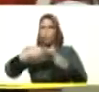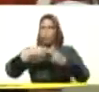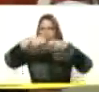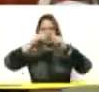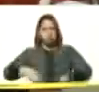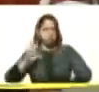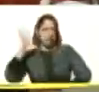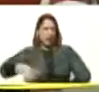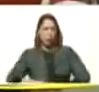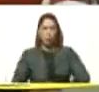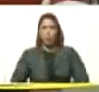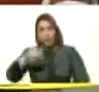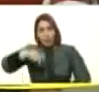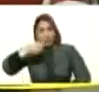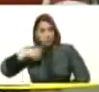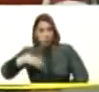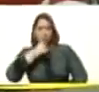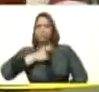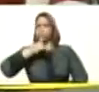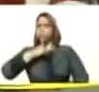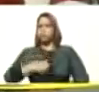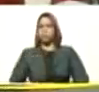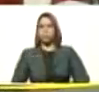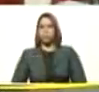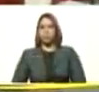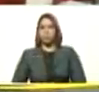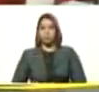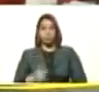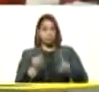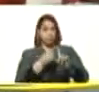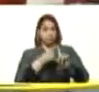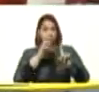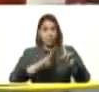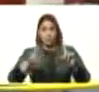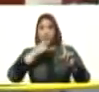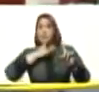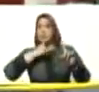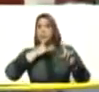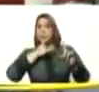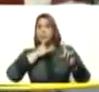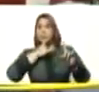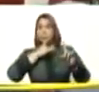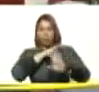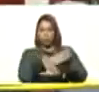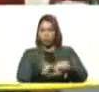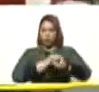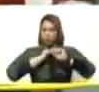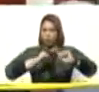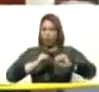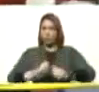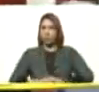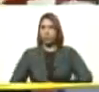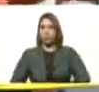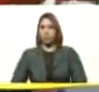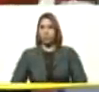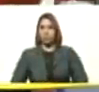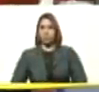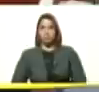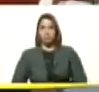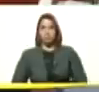carajo. Este pueblo resiste. Primera R, la resistencia firme.